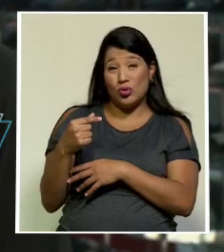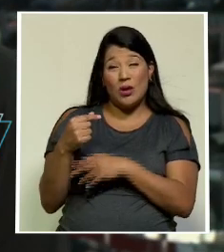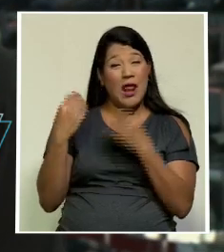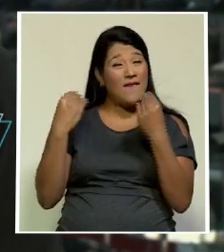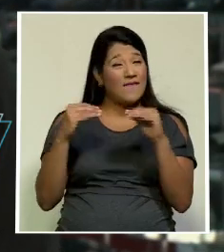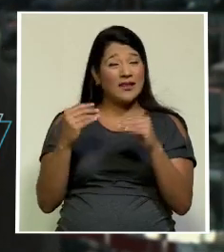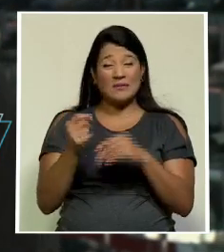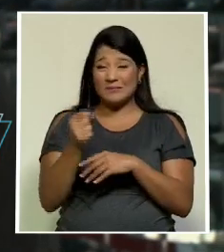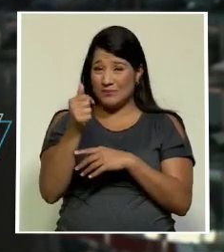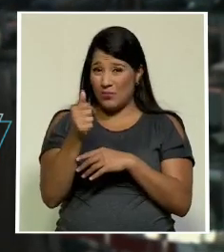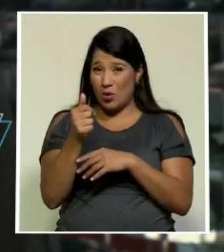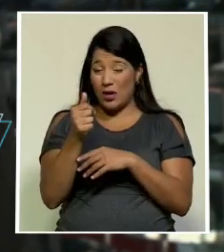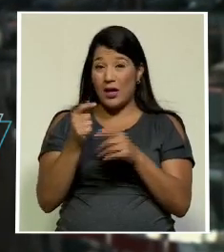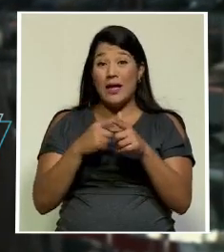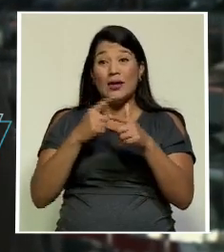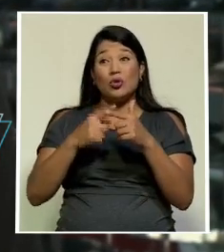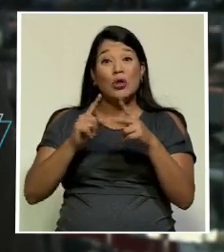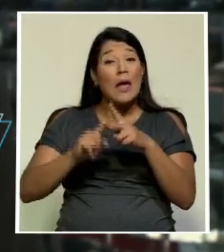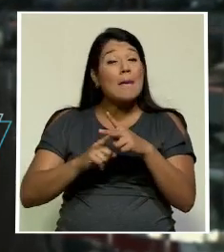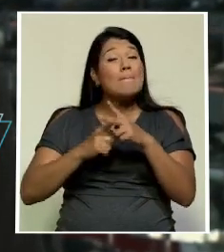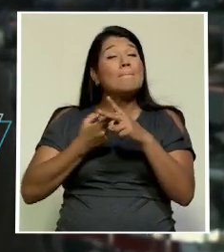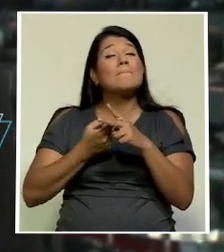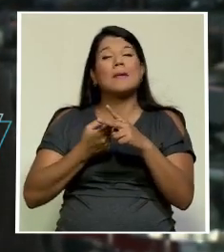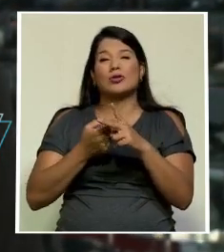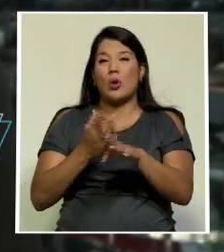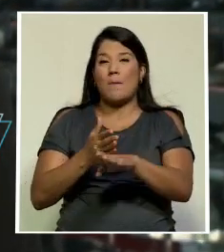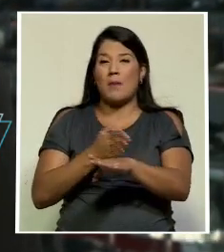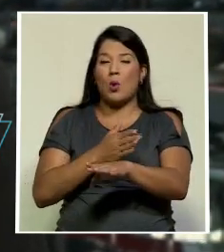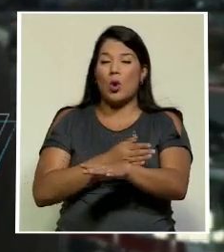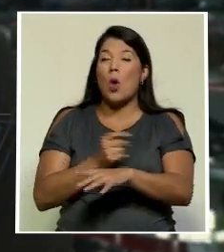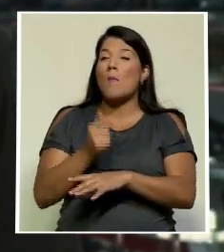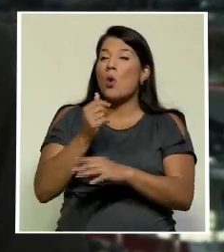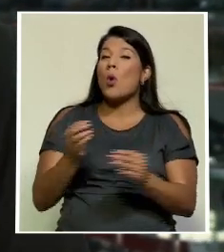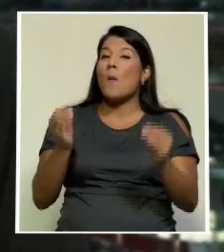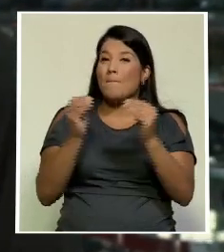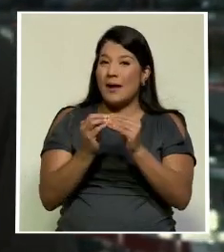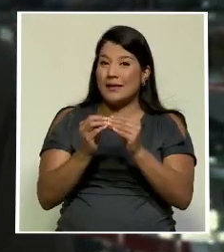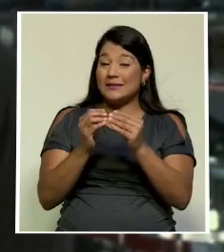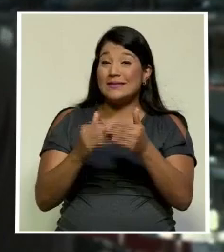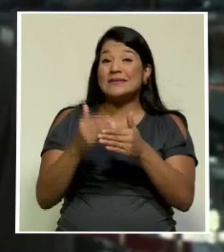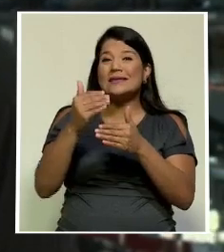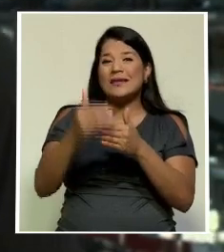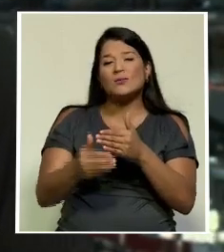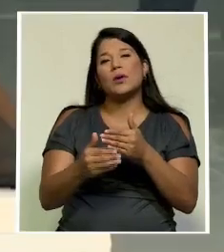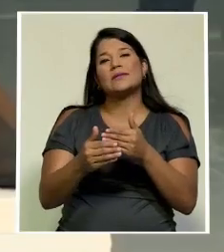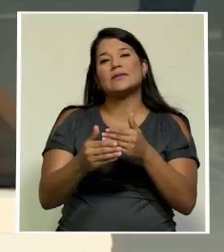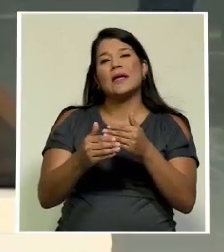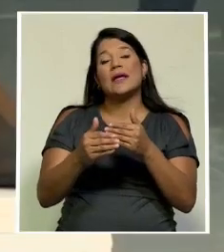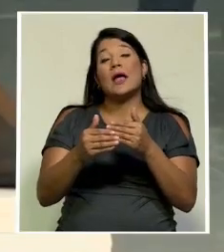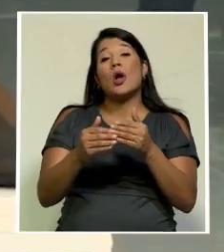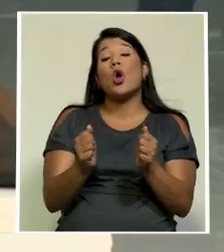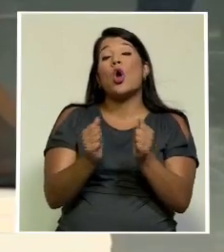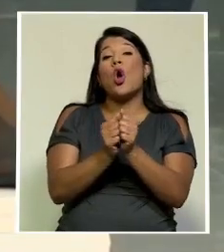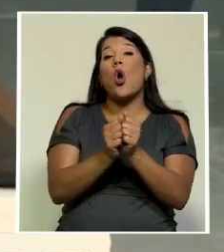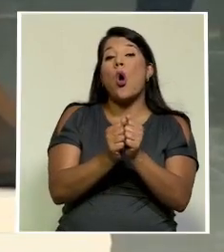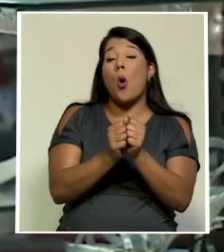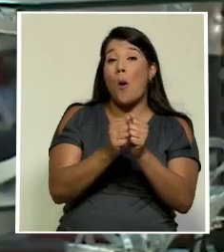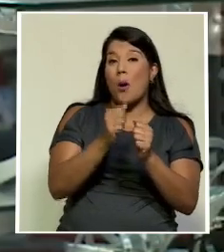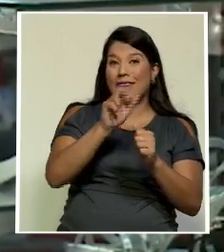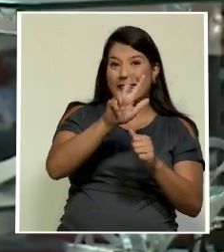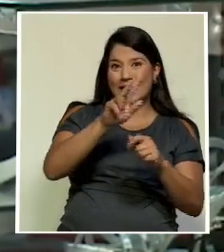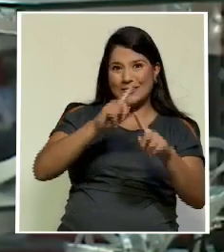bajas. Se empezó a incrementar o se empezó a subir un poco las ventas al poner la promoción 3x2. Es una promoción que llama mucho la